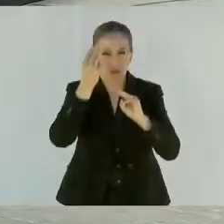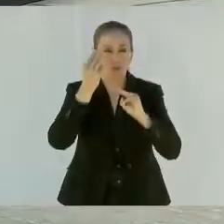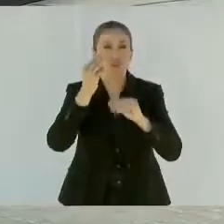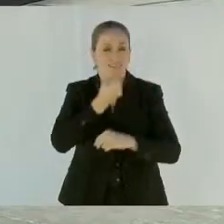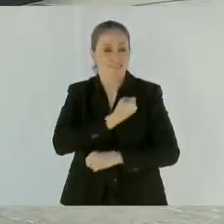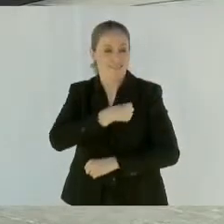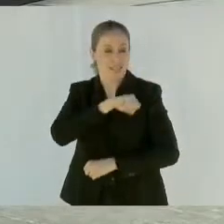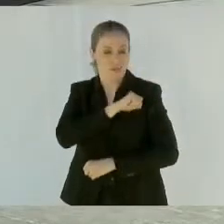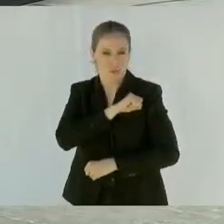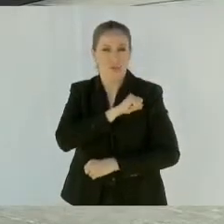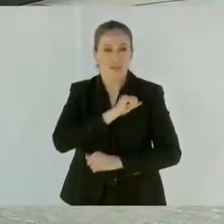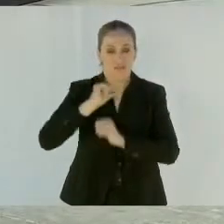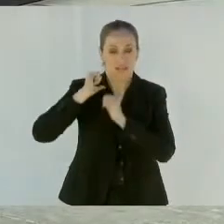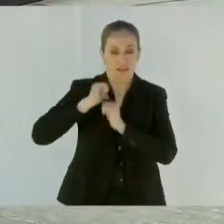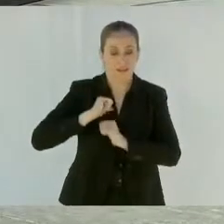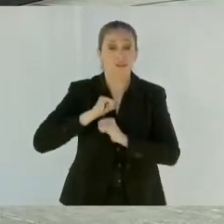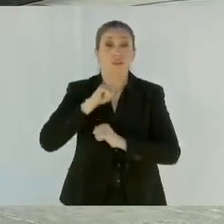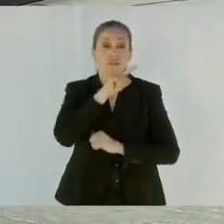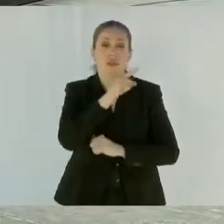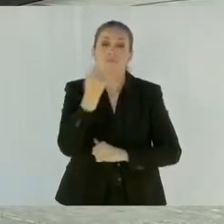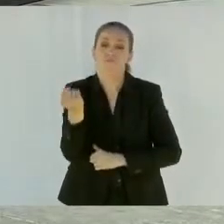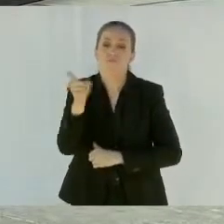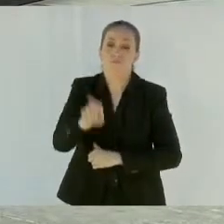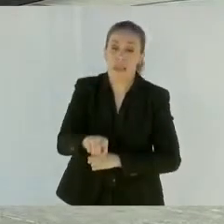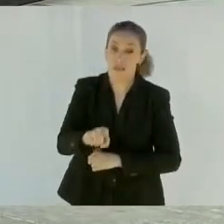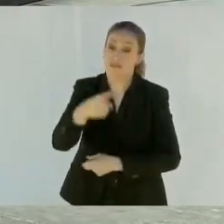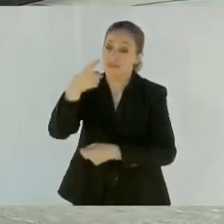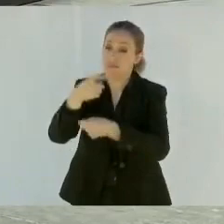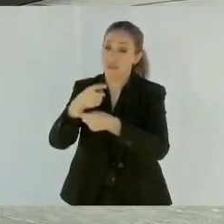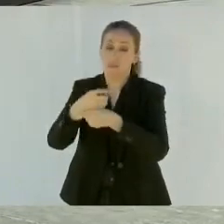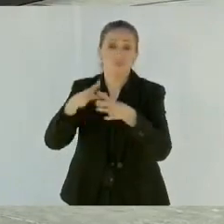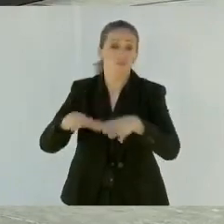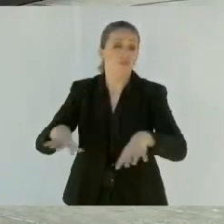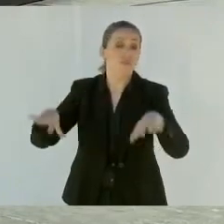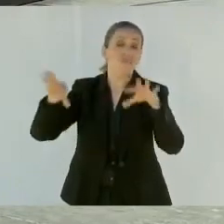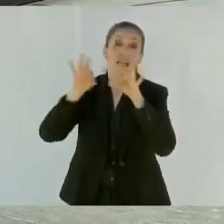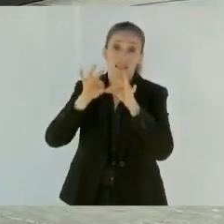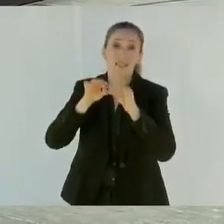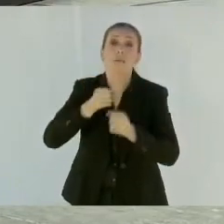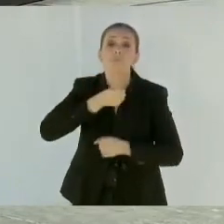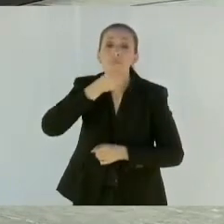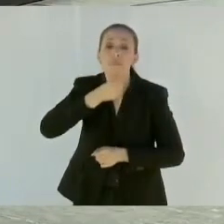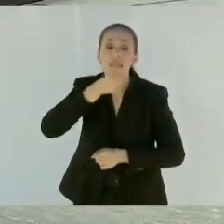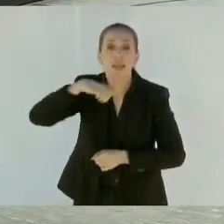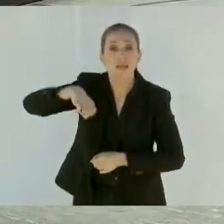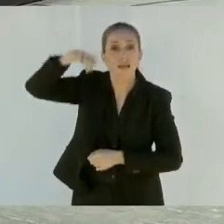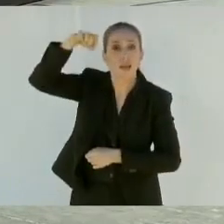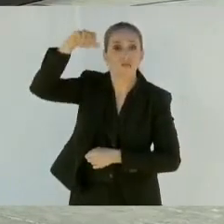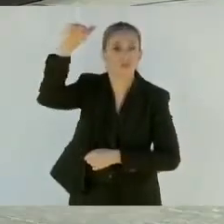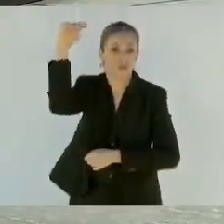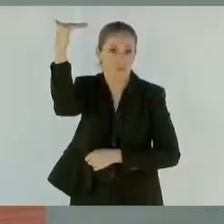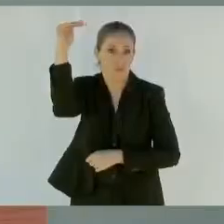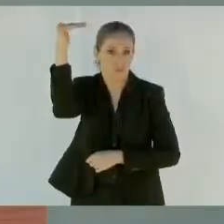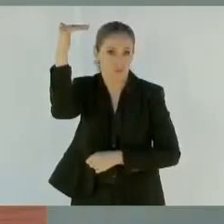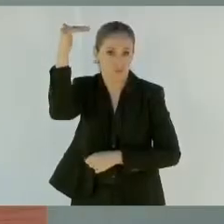mayores. Luego tenemos que darle atención a enfermos